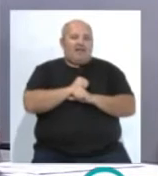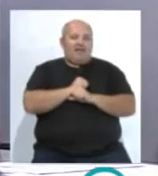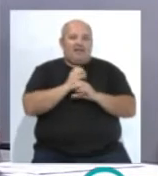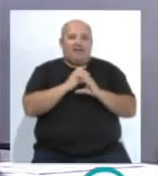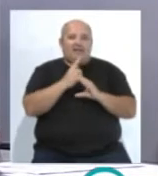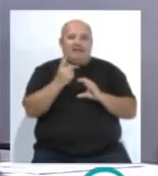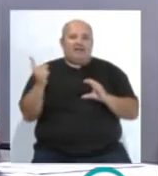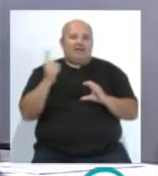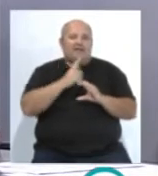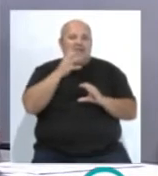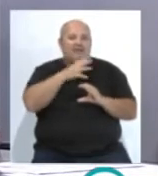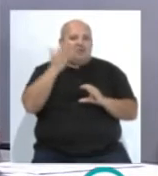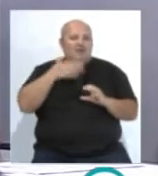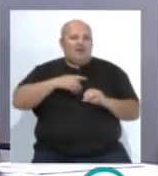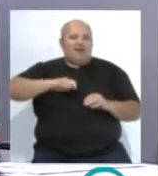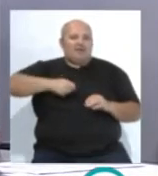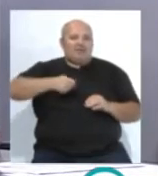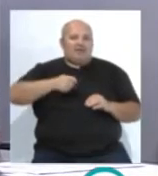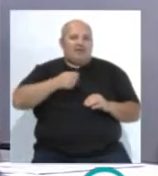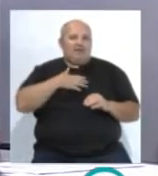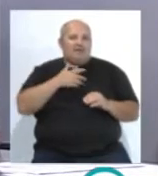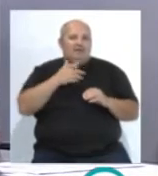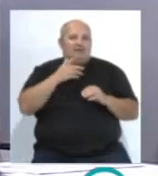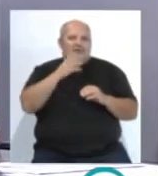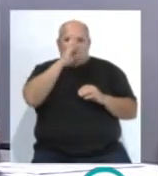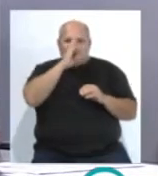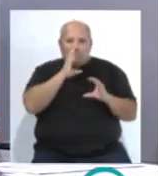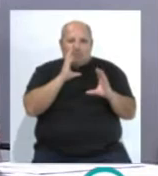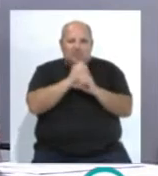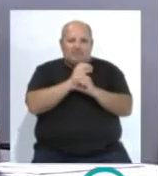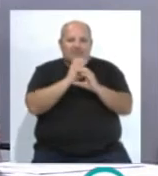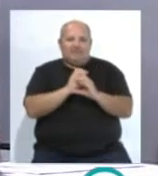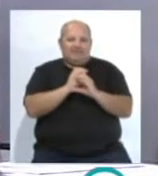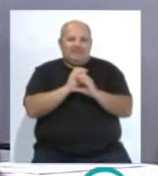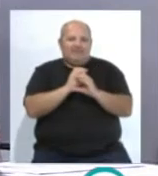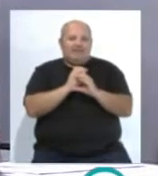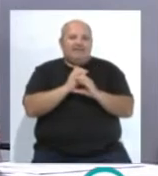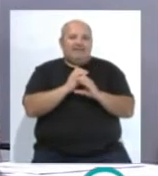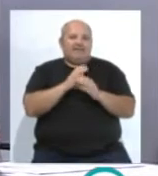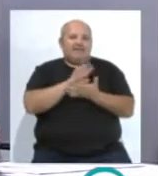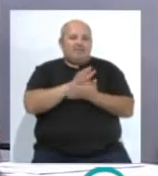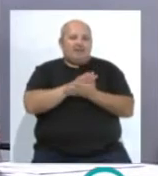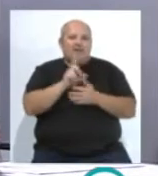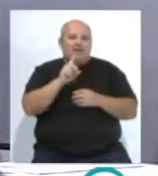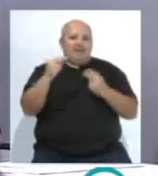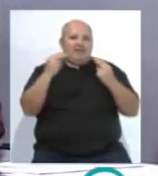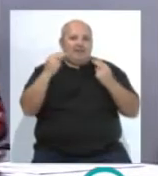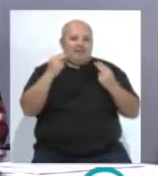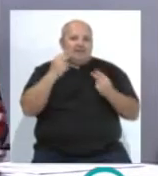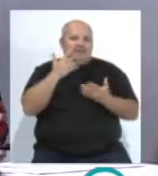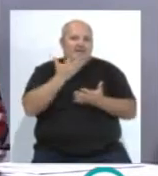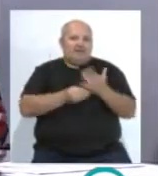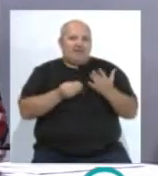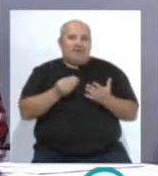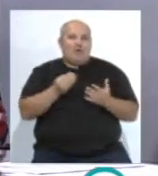vez a la vuelta de Jerez, lo estaba esperando en el río San Pedro, en la más absoluta oscuridad y con la más tranquilidad para que nadie nos viera. En caso de que